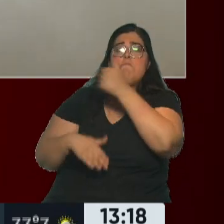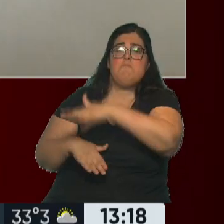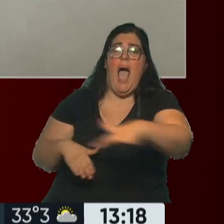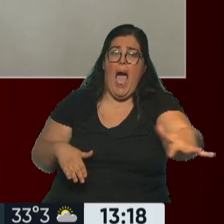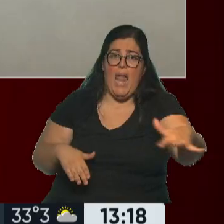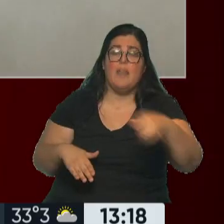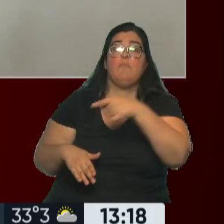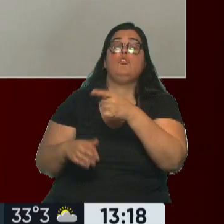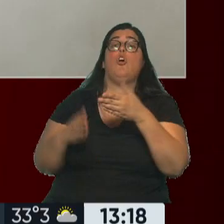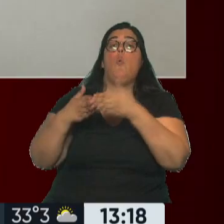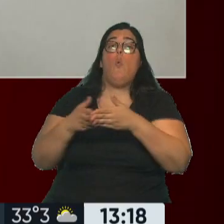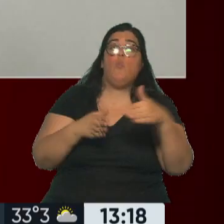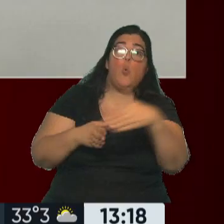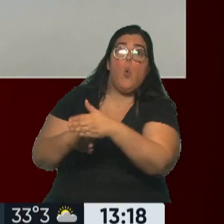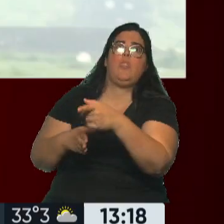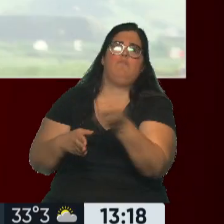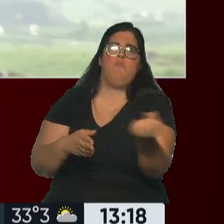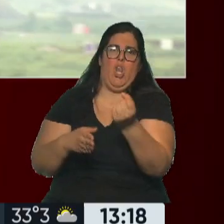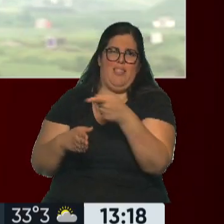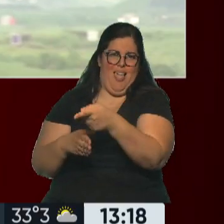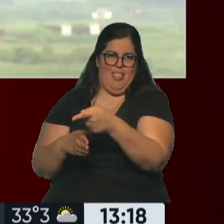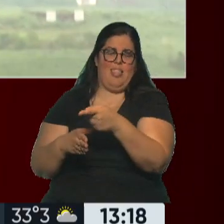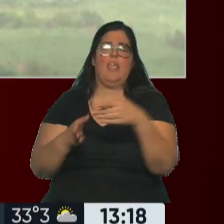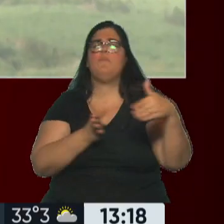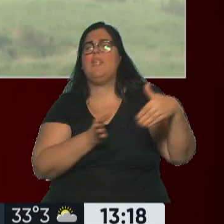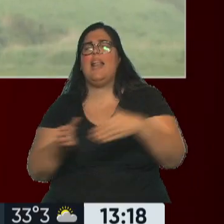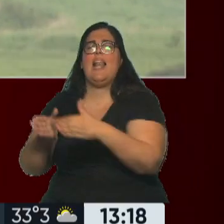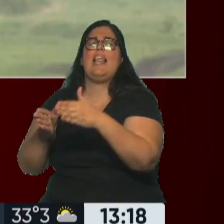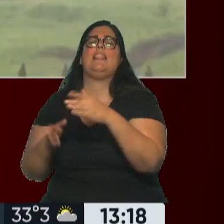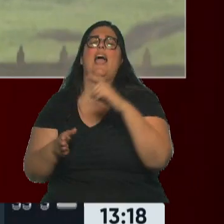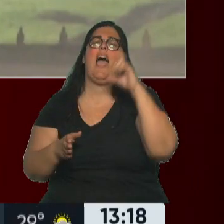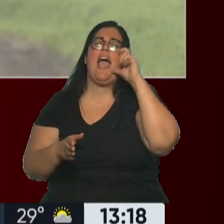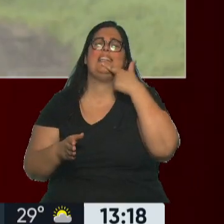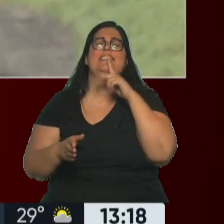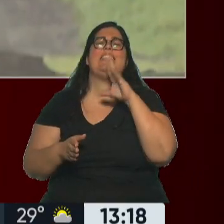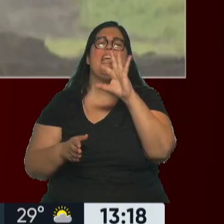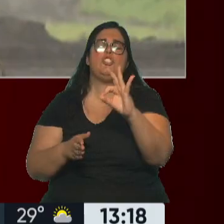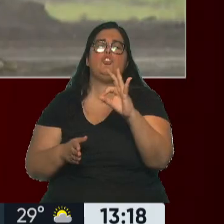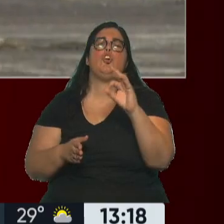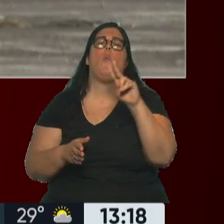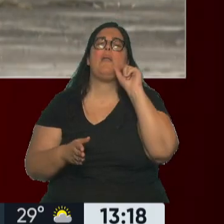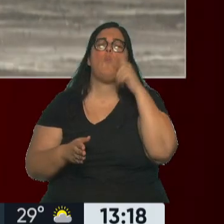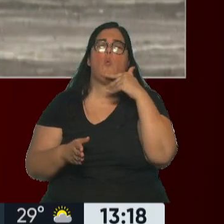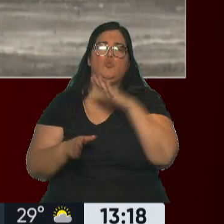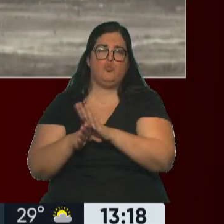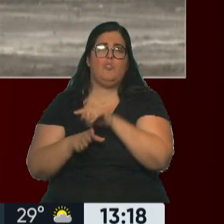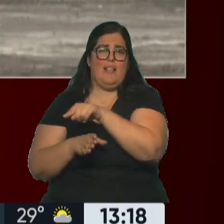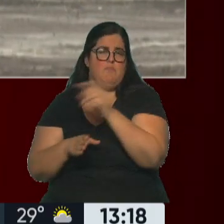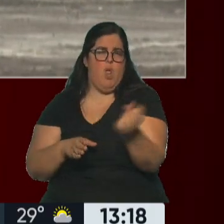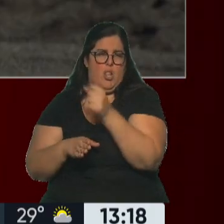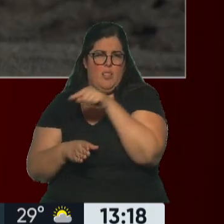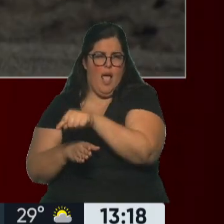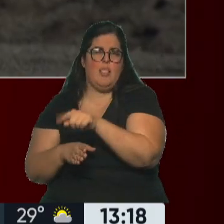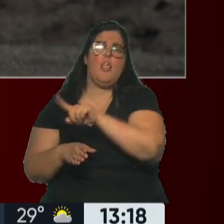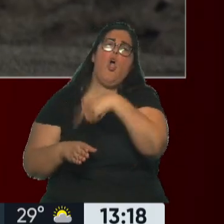marítimas son muy importantes. Primero, la ruta del Estrecho de Hormuz, que está ubicada en Medio Oriente. También hablamos de las rutas